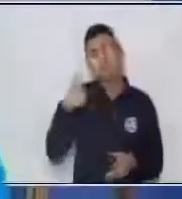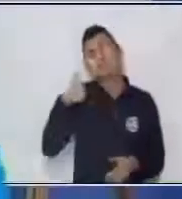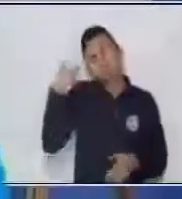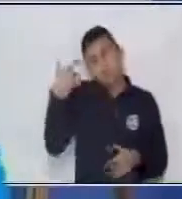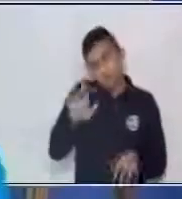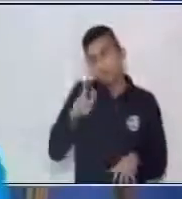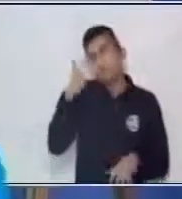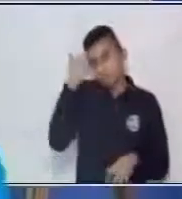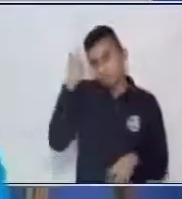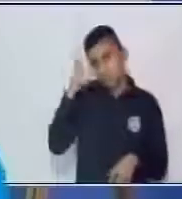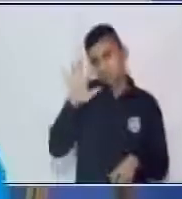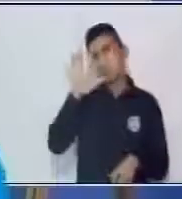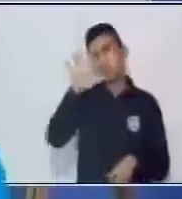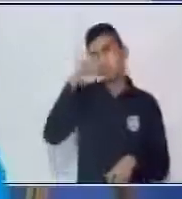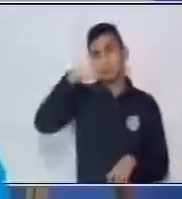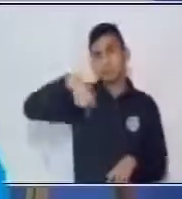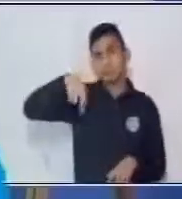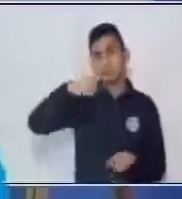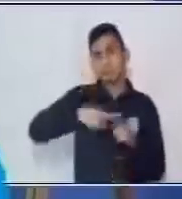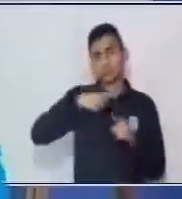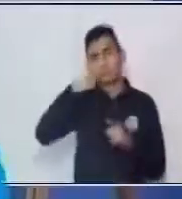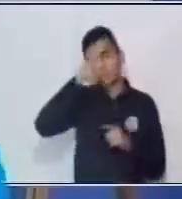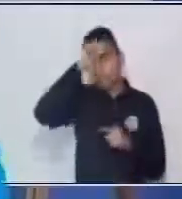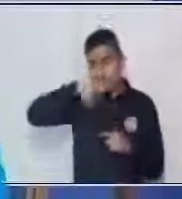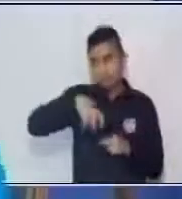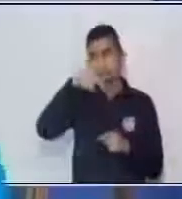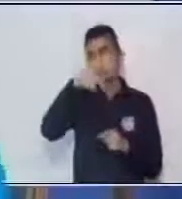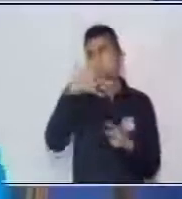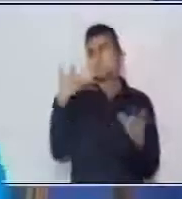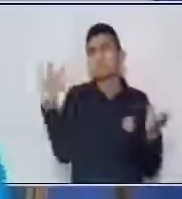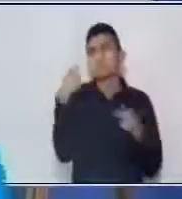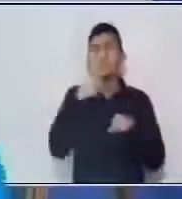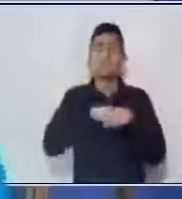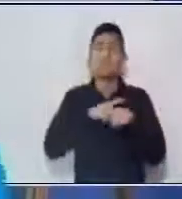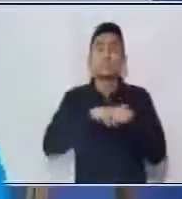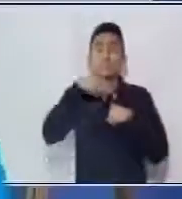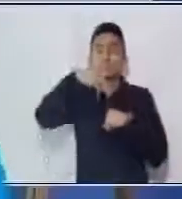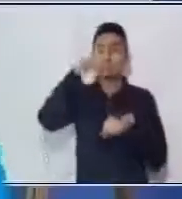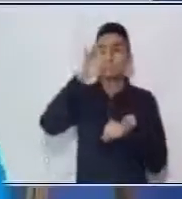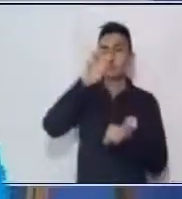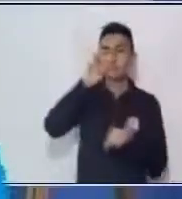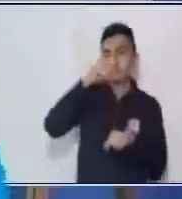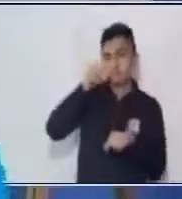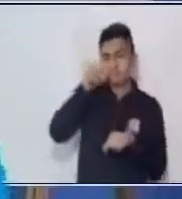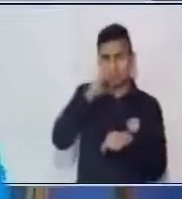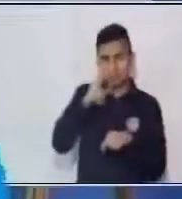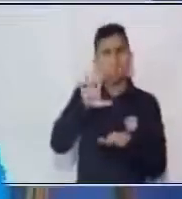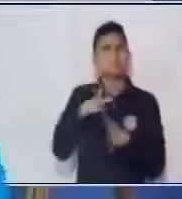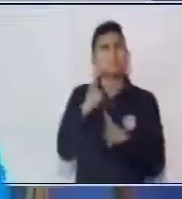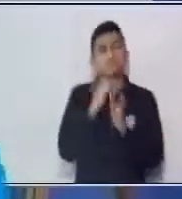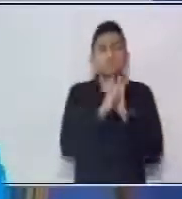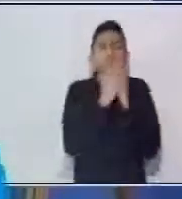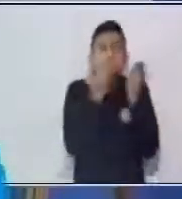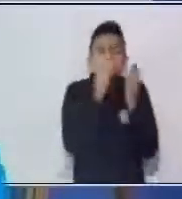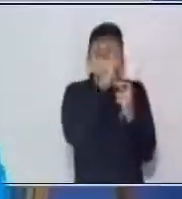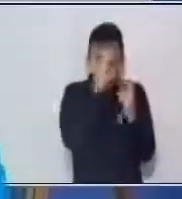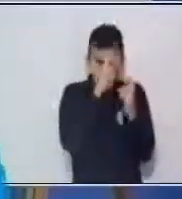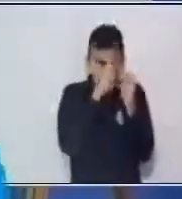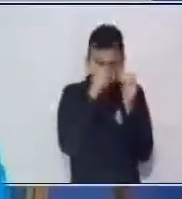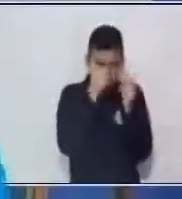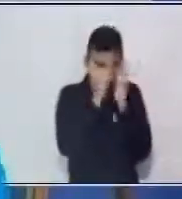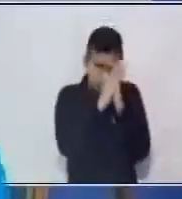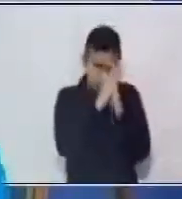ir respaldando todo este tipo de normas para que tu cuaderno sea así perfecto. Entonces